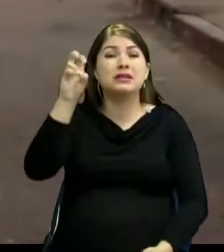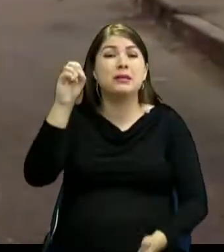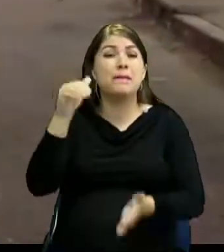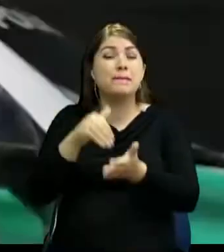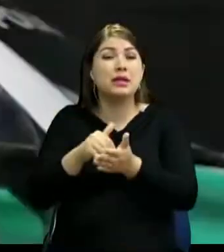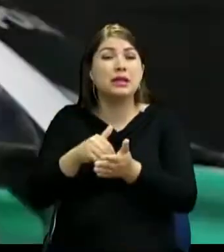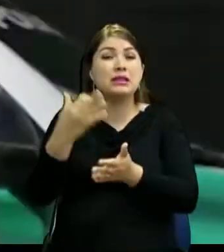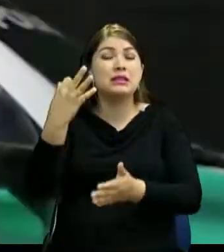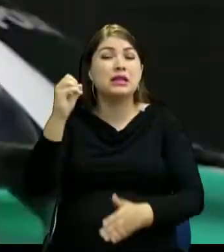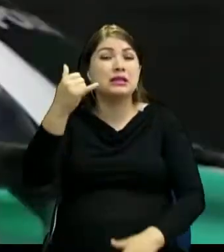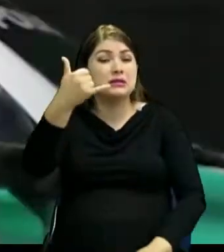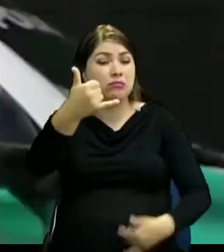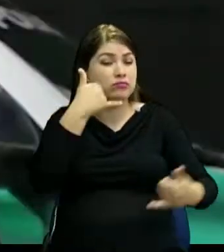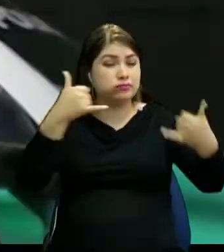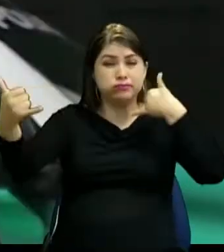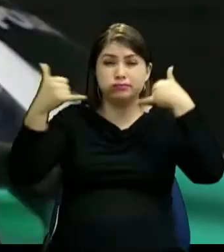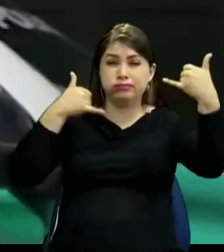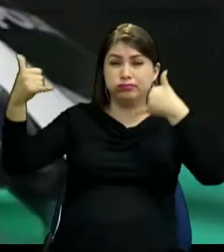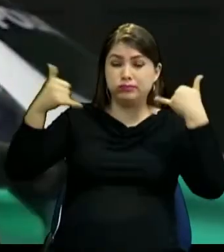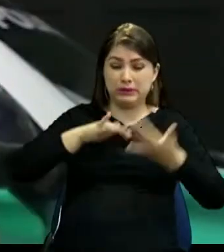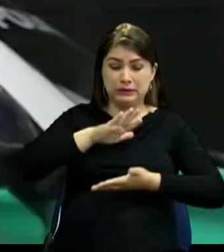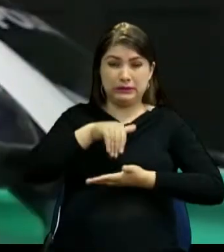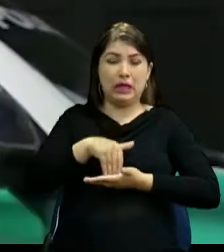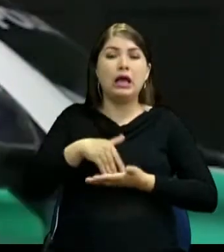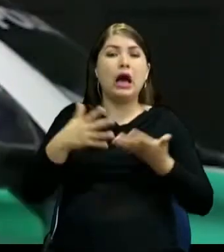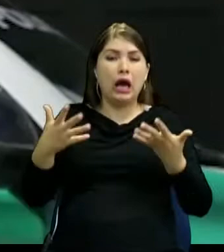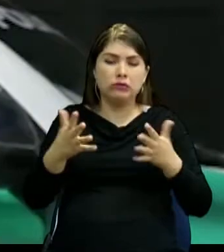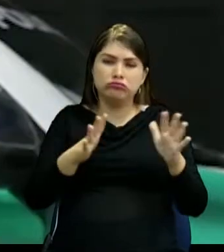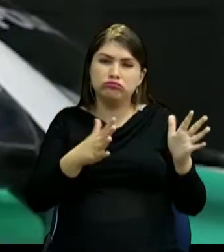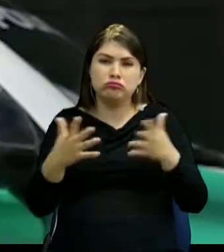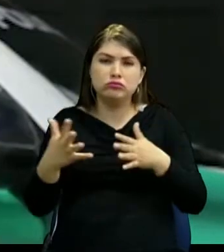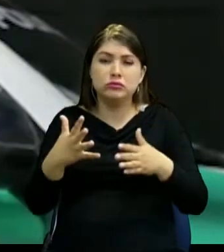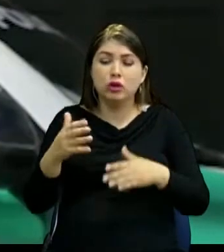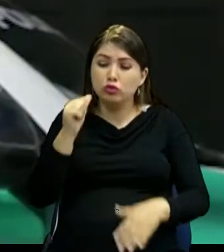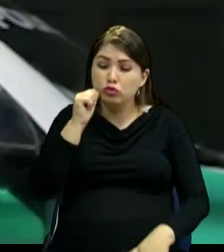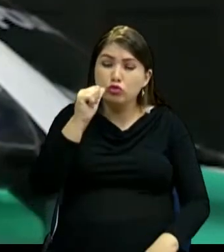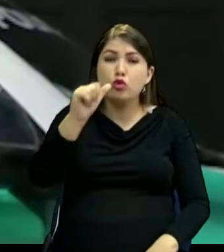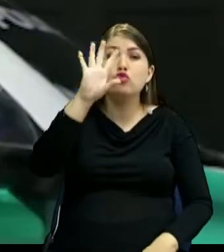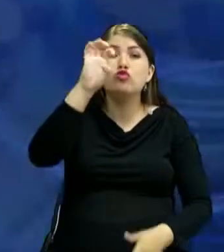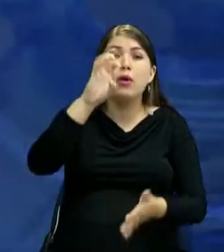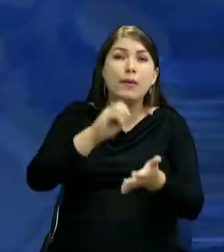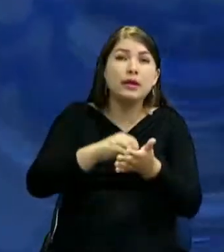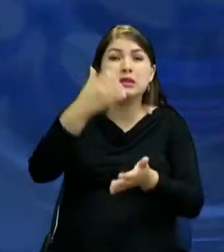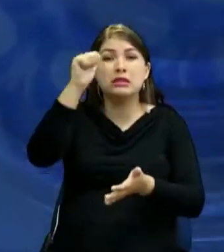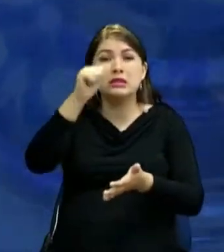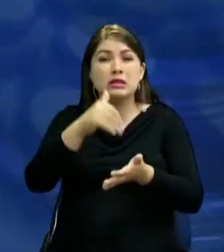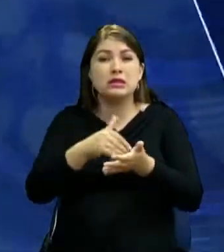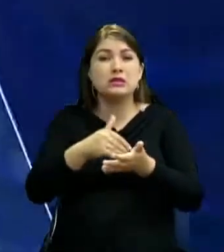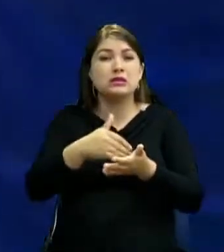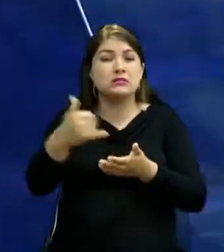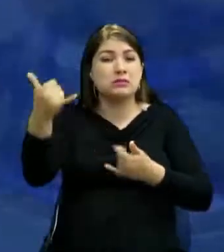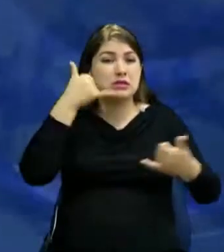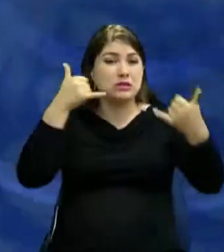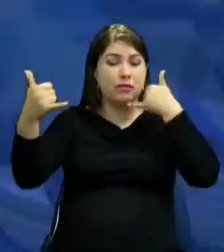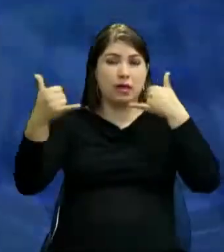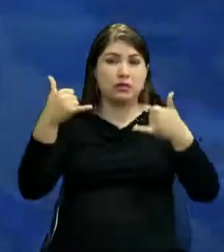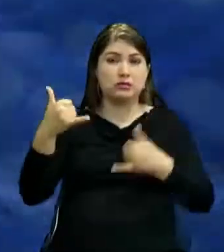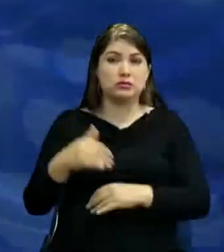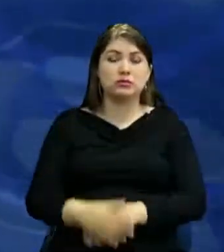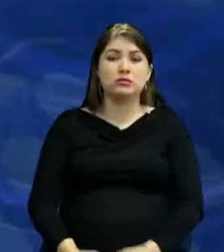nuestro centro automático de despacho, lo que representa un promedio diario de 9.010 llamadas.